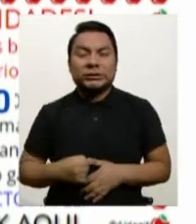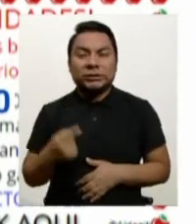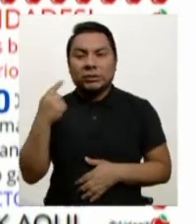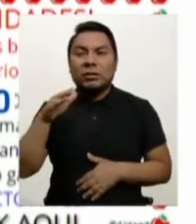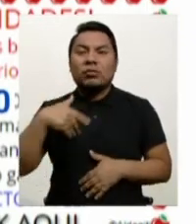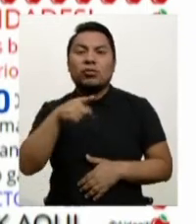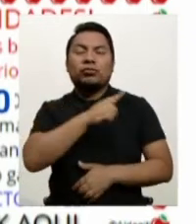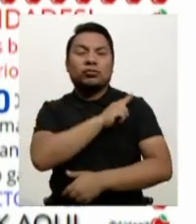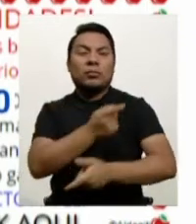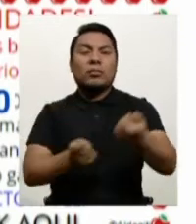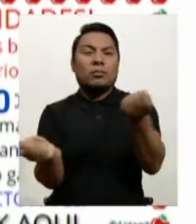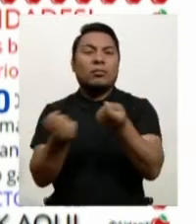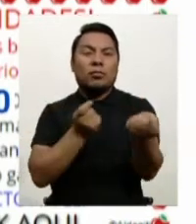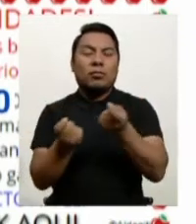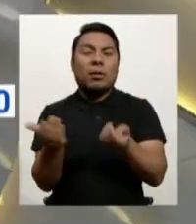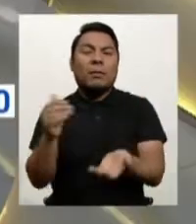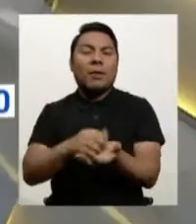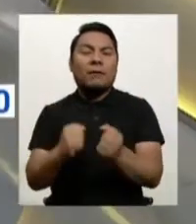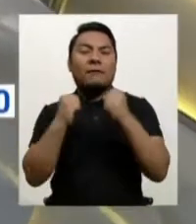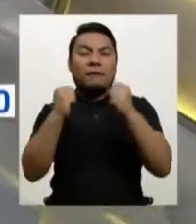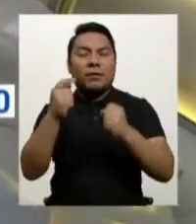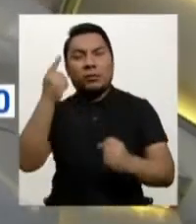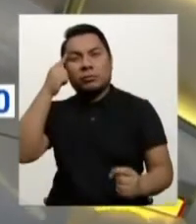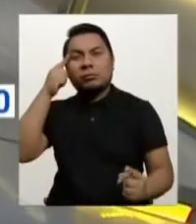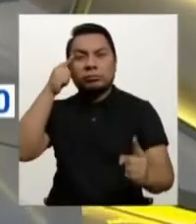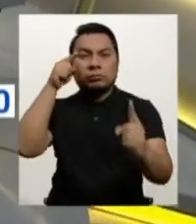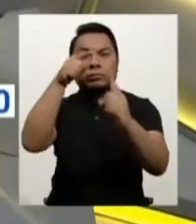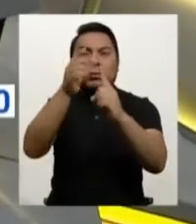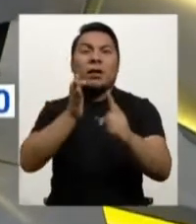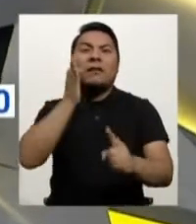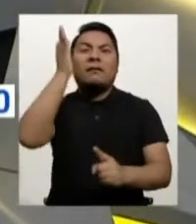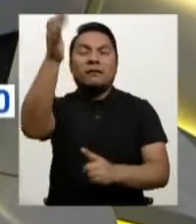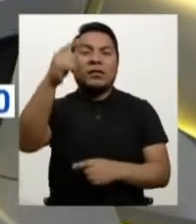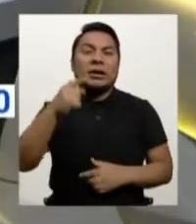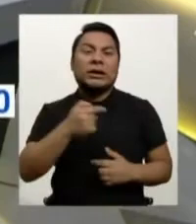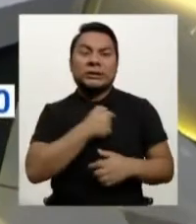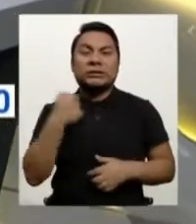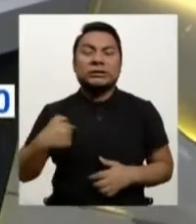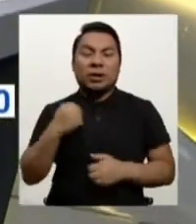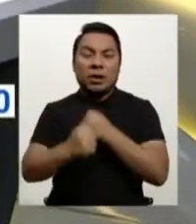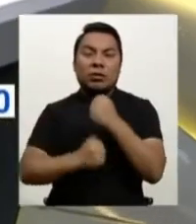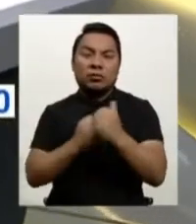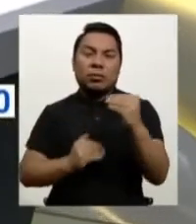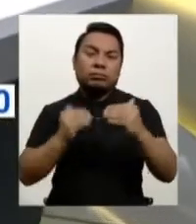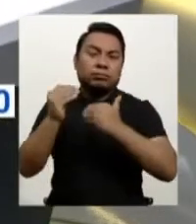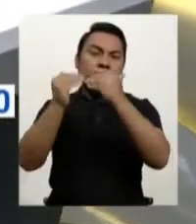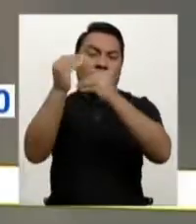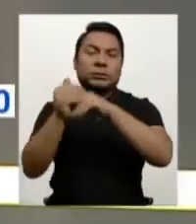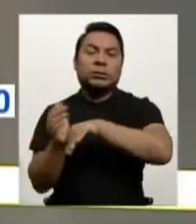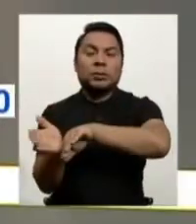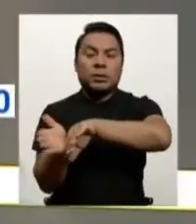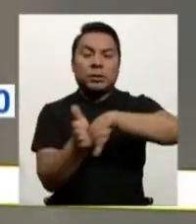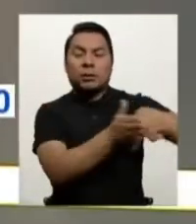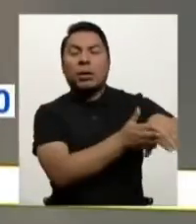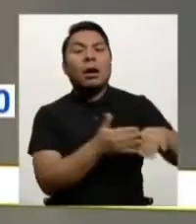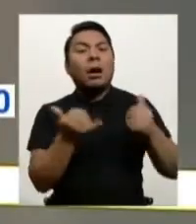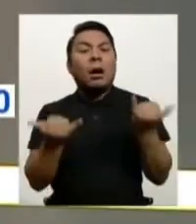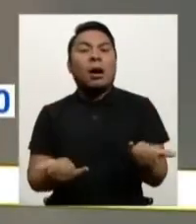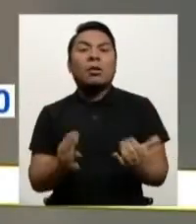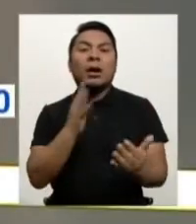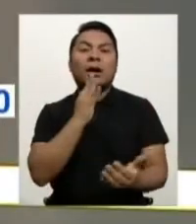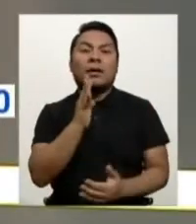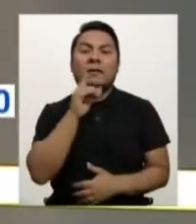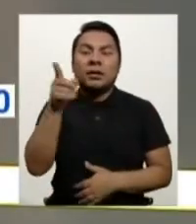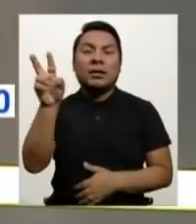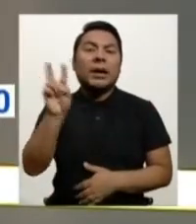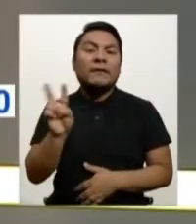su poder con miras a la China de los próximos años. Pasamos ahora a Venezuela. Las diferencias dentro de